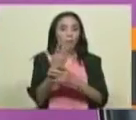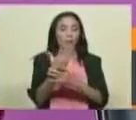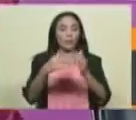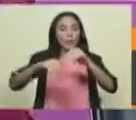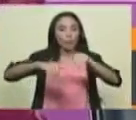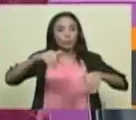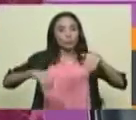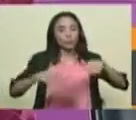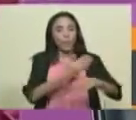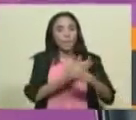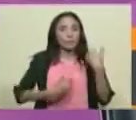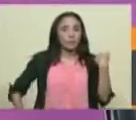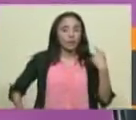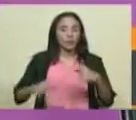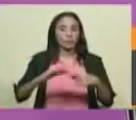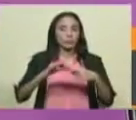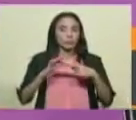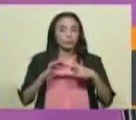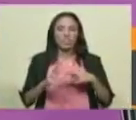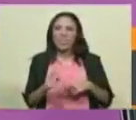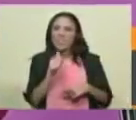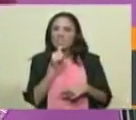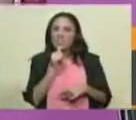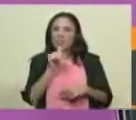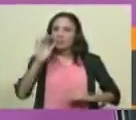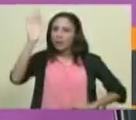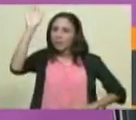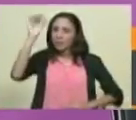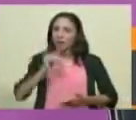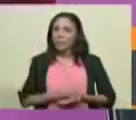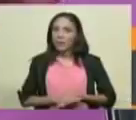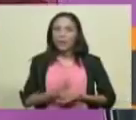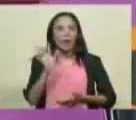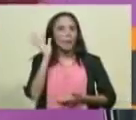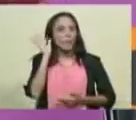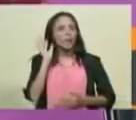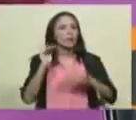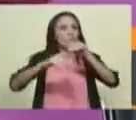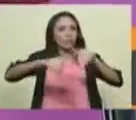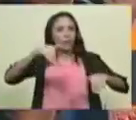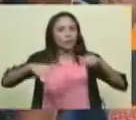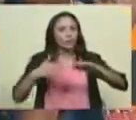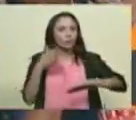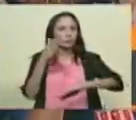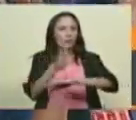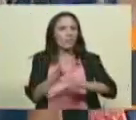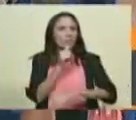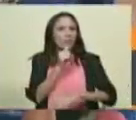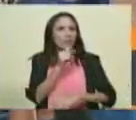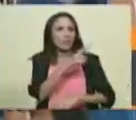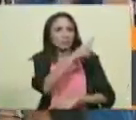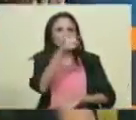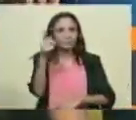presidenciales. Levanten la mano las mujeres que van a salir a votar el 20 de mayo.